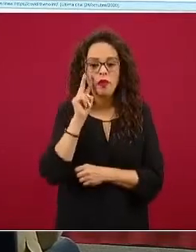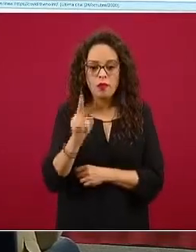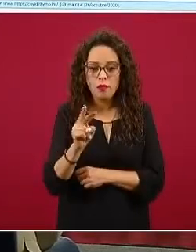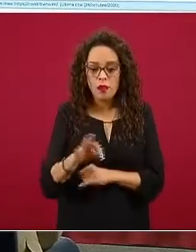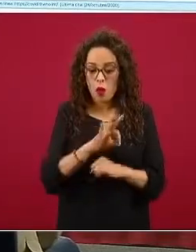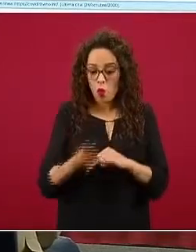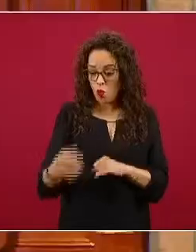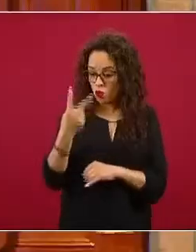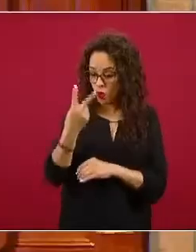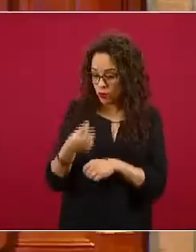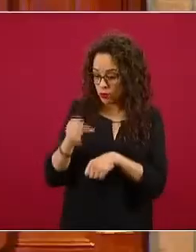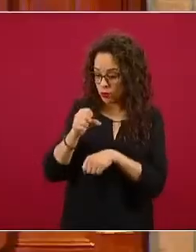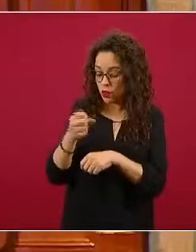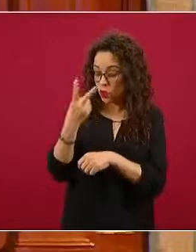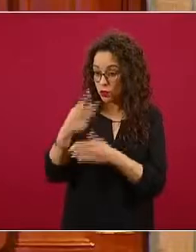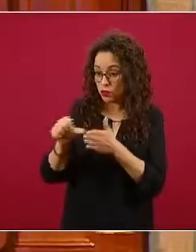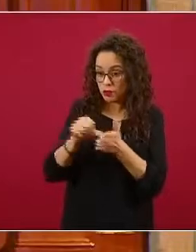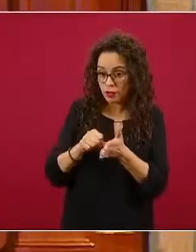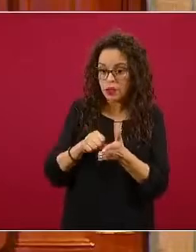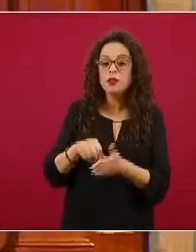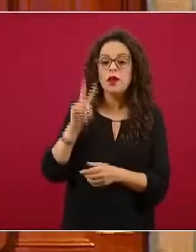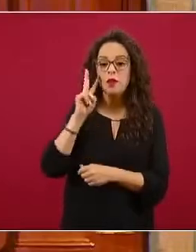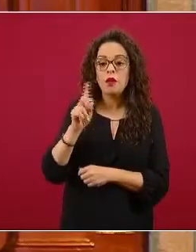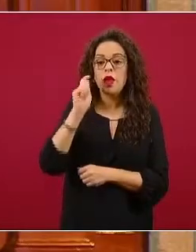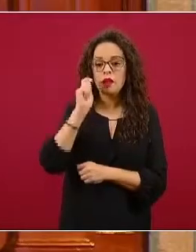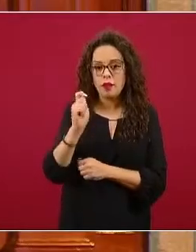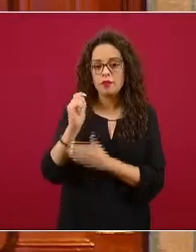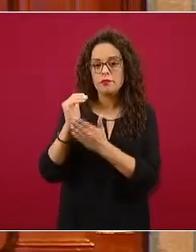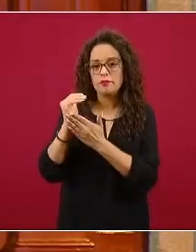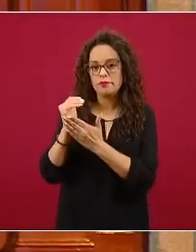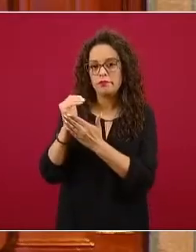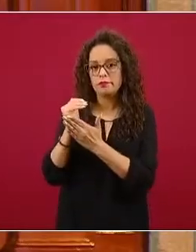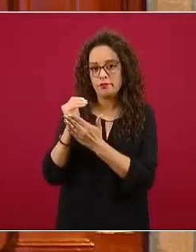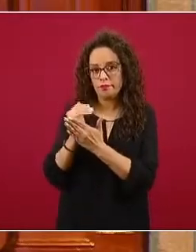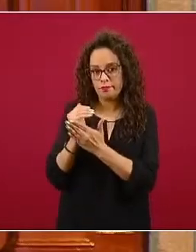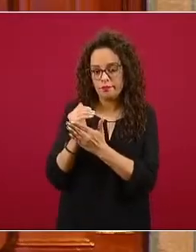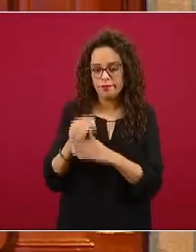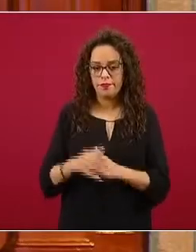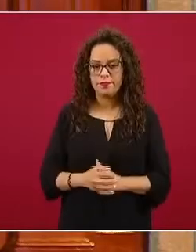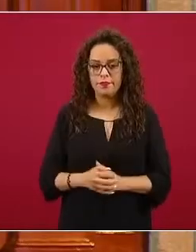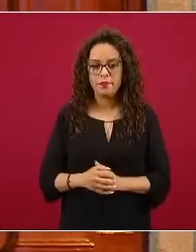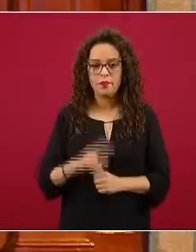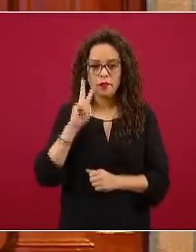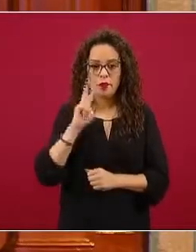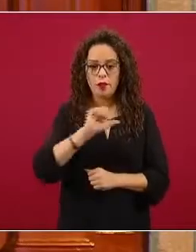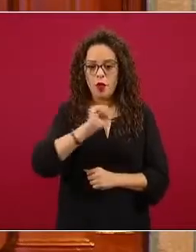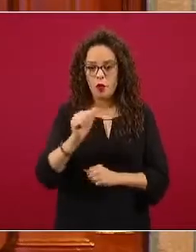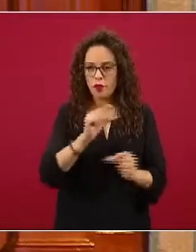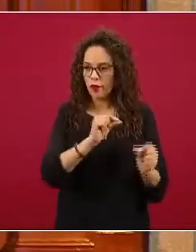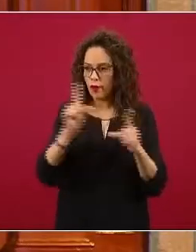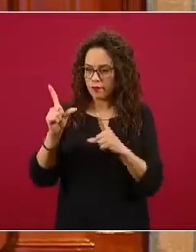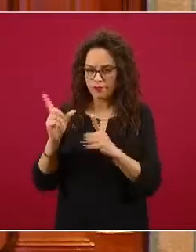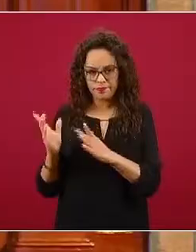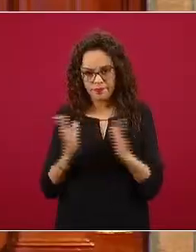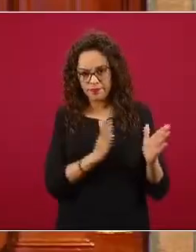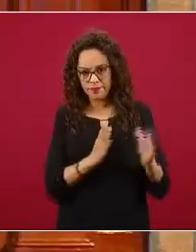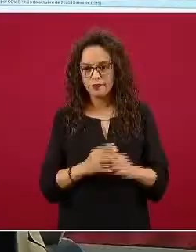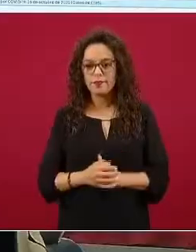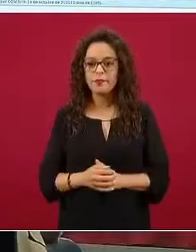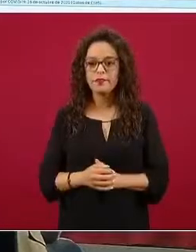meses, todavía una tendencia descendente en este campo. Veamos la siguiente diapositiva. Vamos a ver